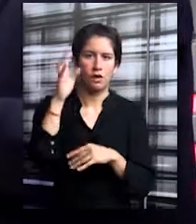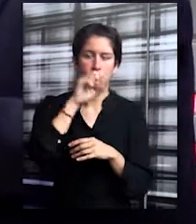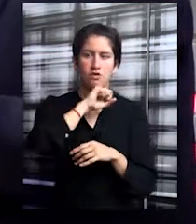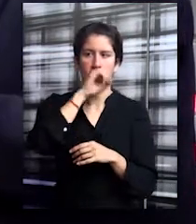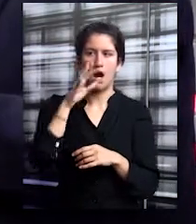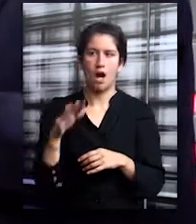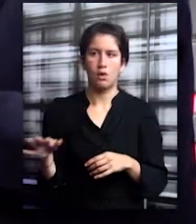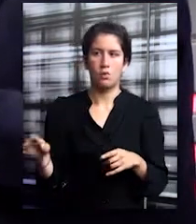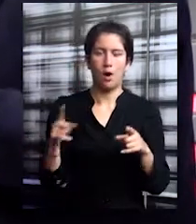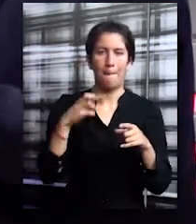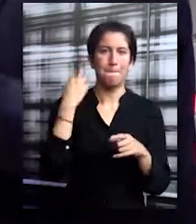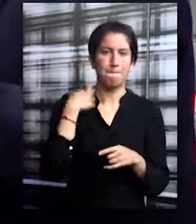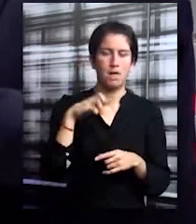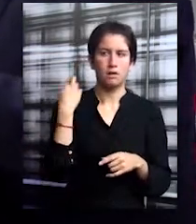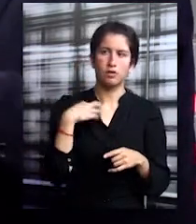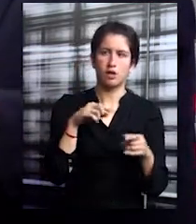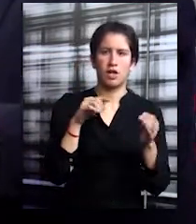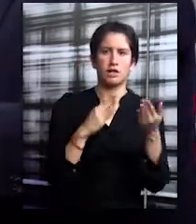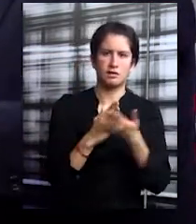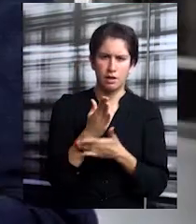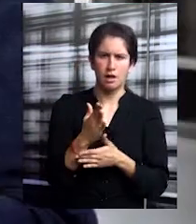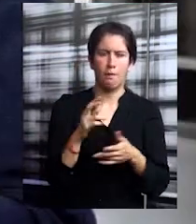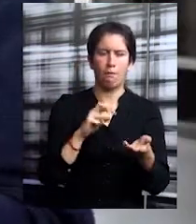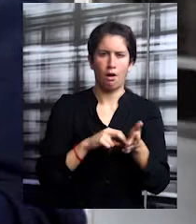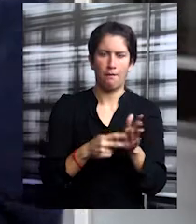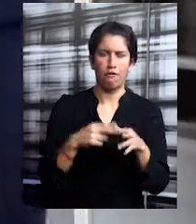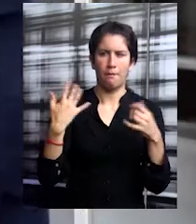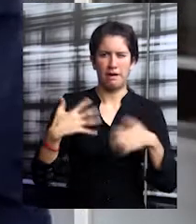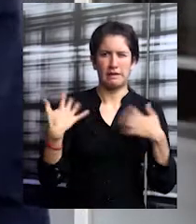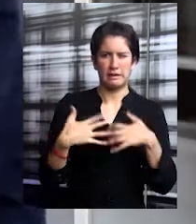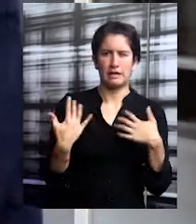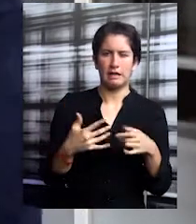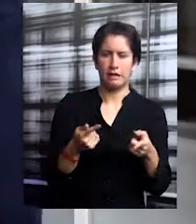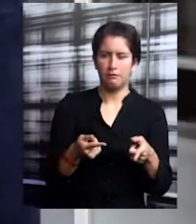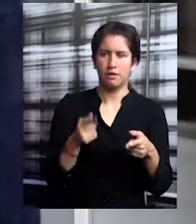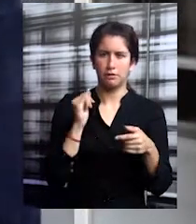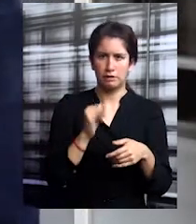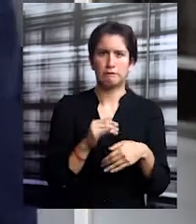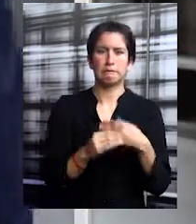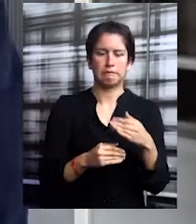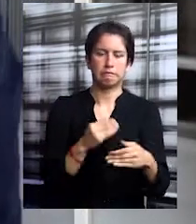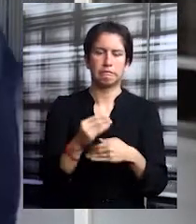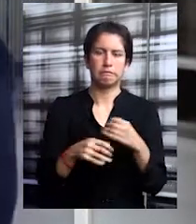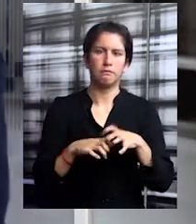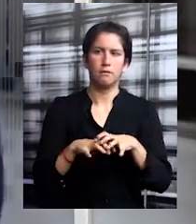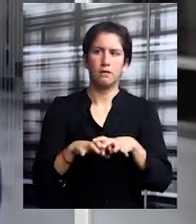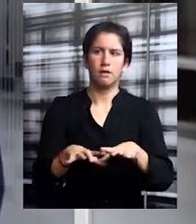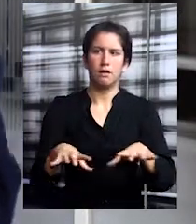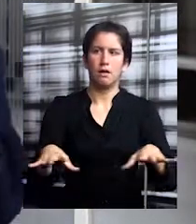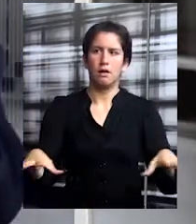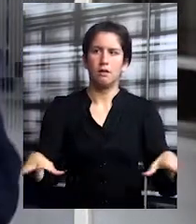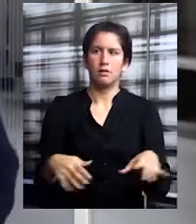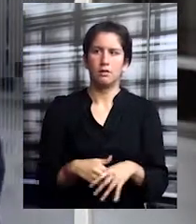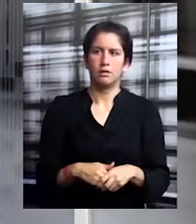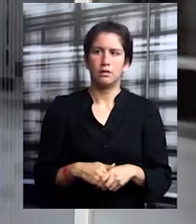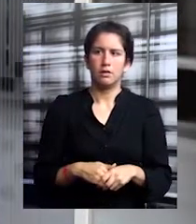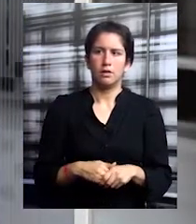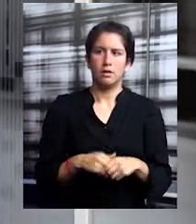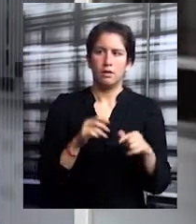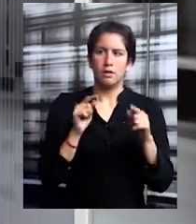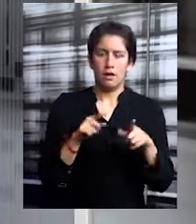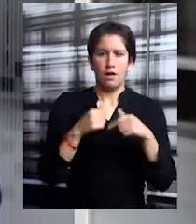problemas gravísimos. Y eso sigue avanzando, como avanza esto acá. Entonces, la verdad es que creo que es bueno que nuestros